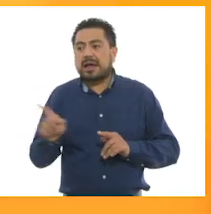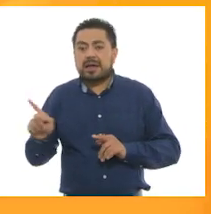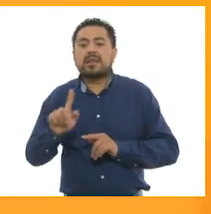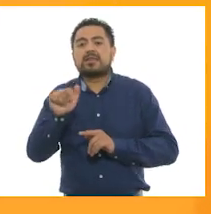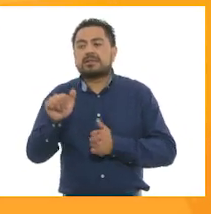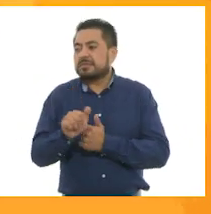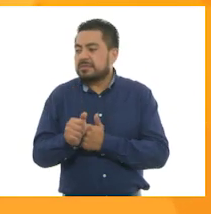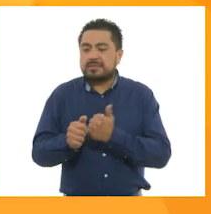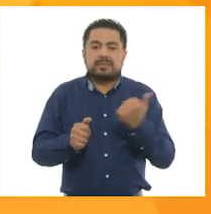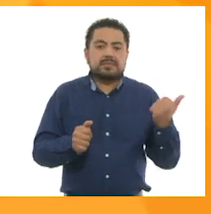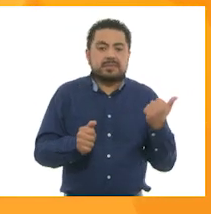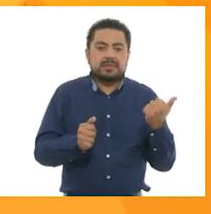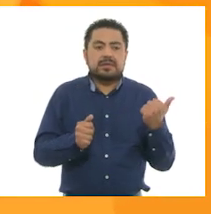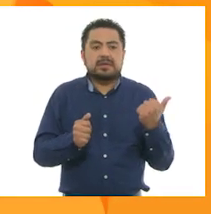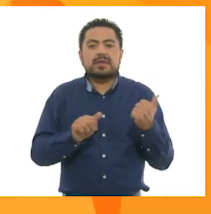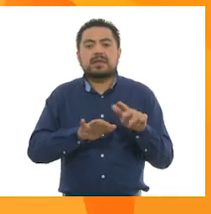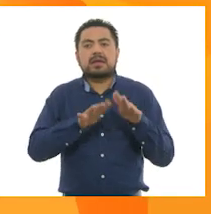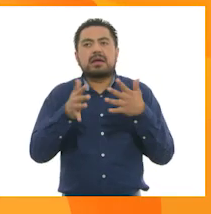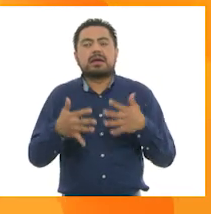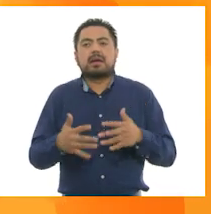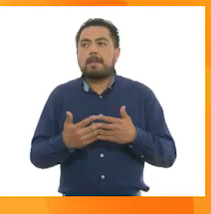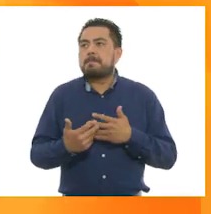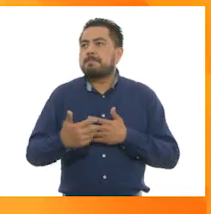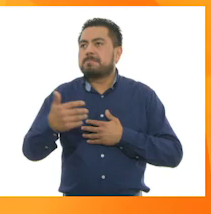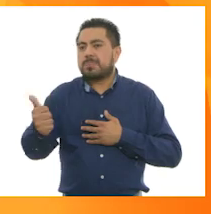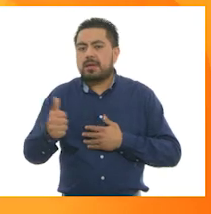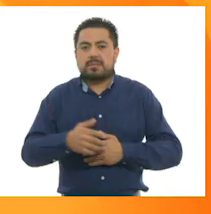otro las olas se van.